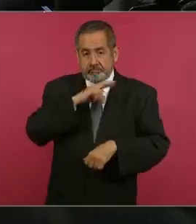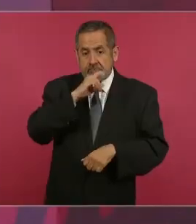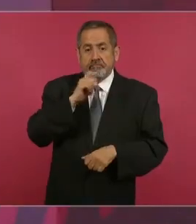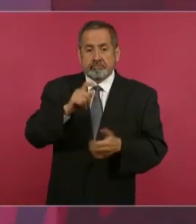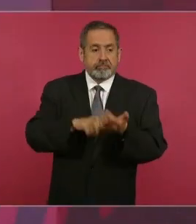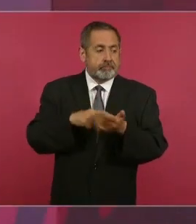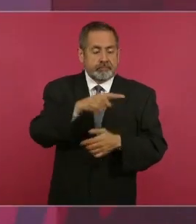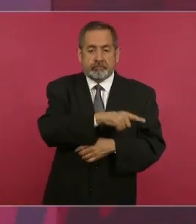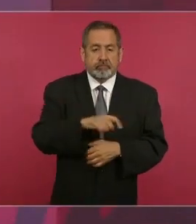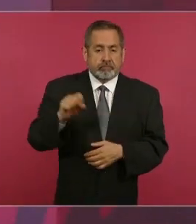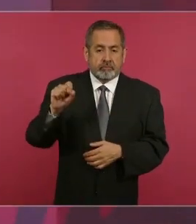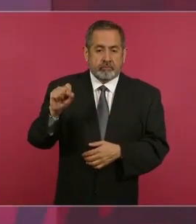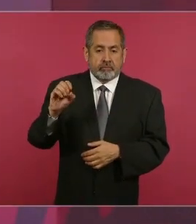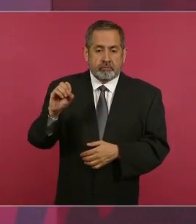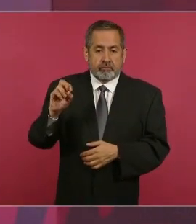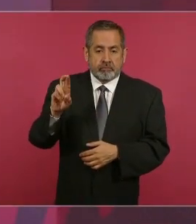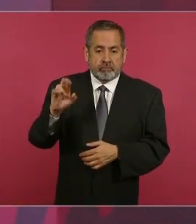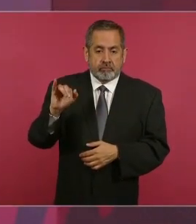es Soriana.